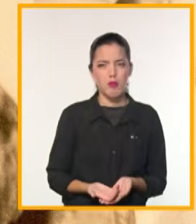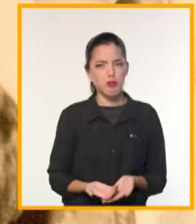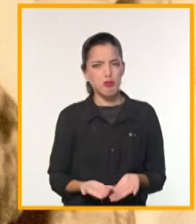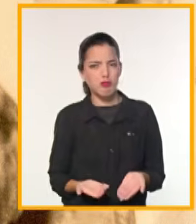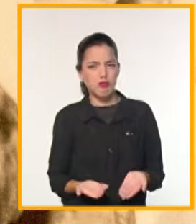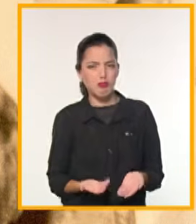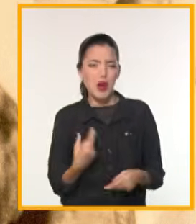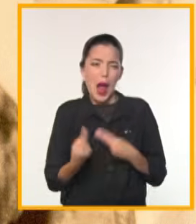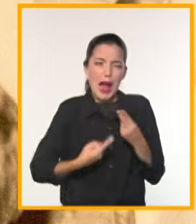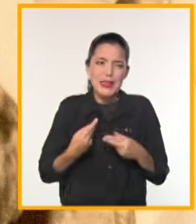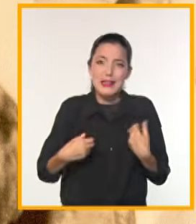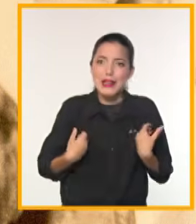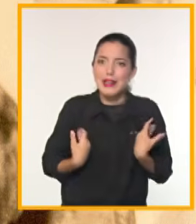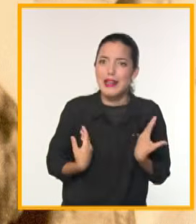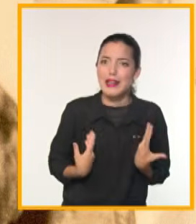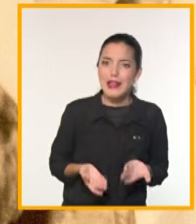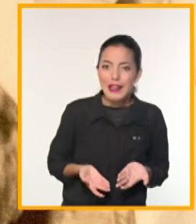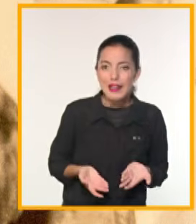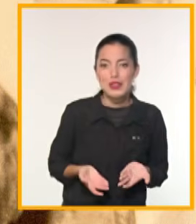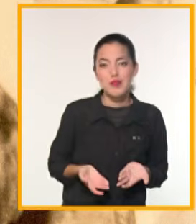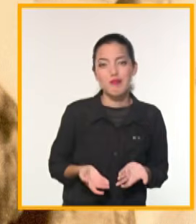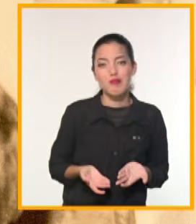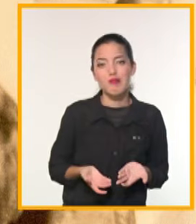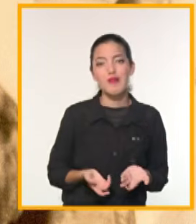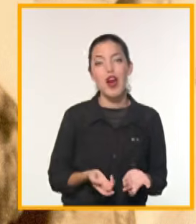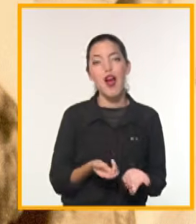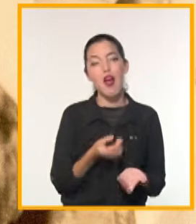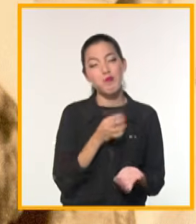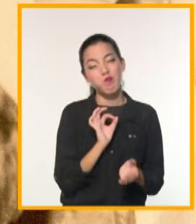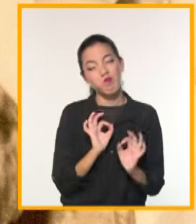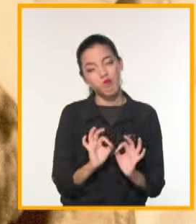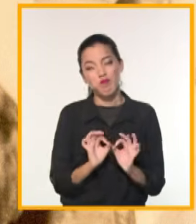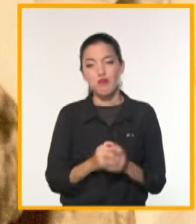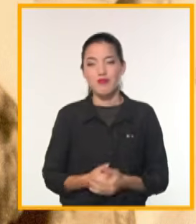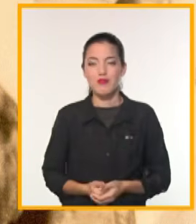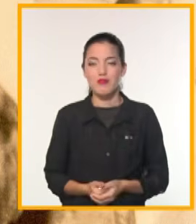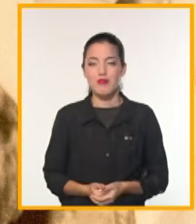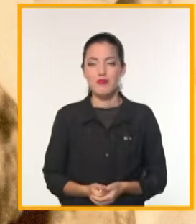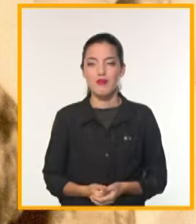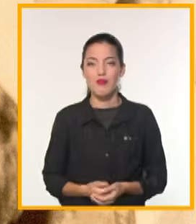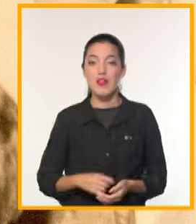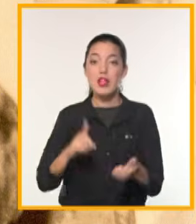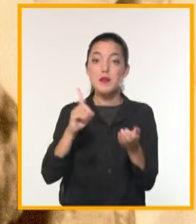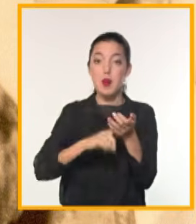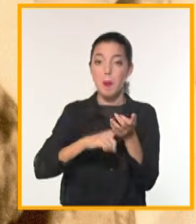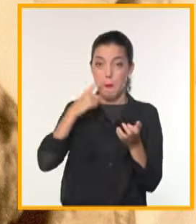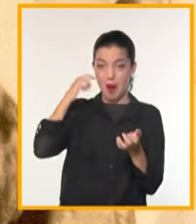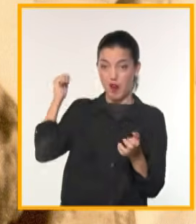hacer? Los pobres no tienen nada. Ya esto es después del triunfo. Ese es mi papá